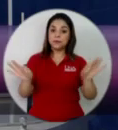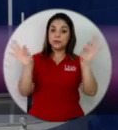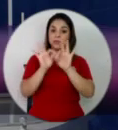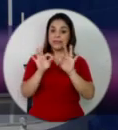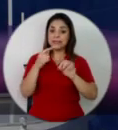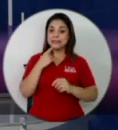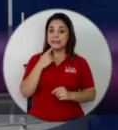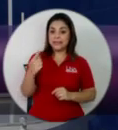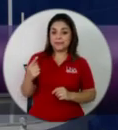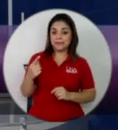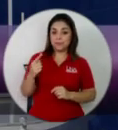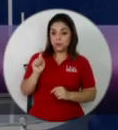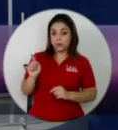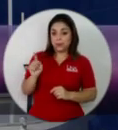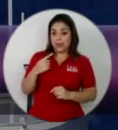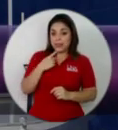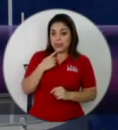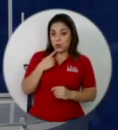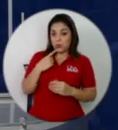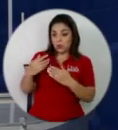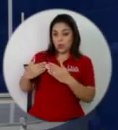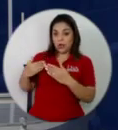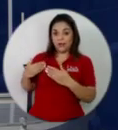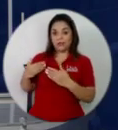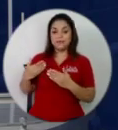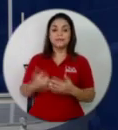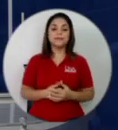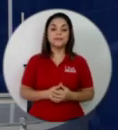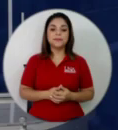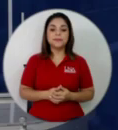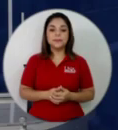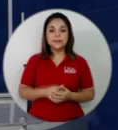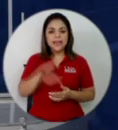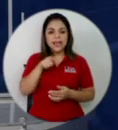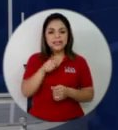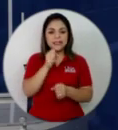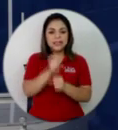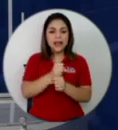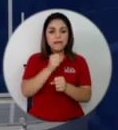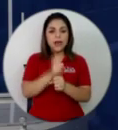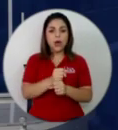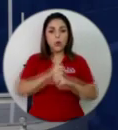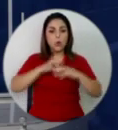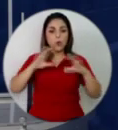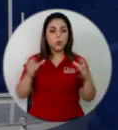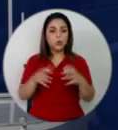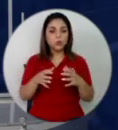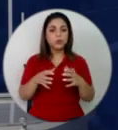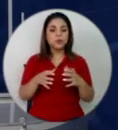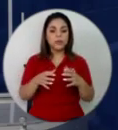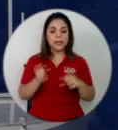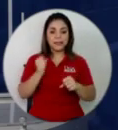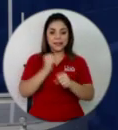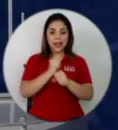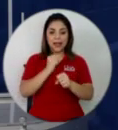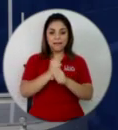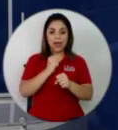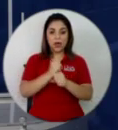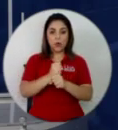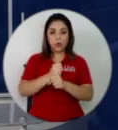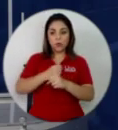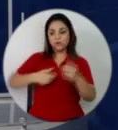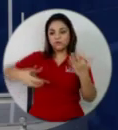brevemente anteriormente, que este trabajo conjunto, este